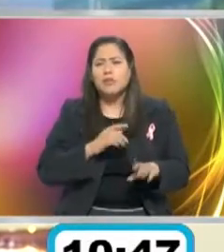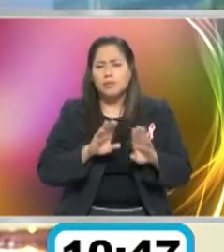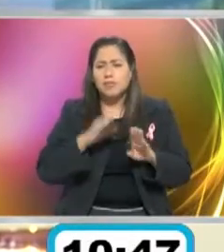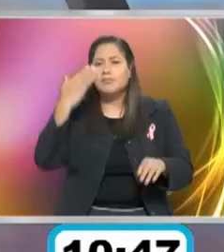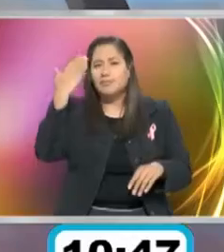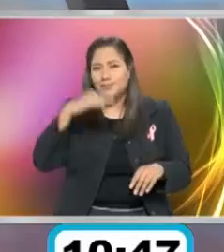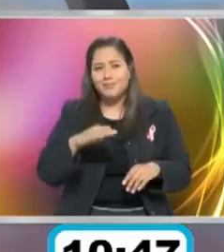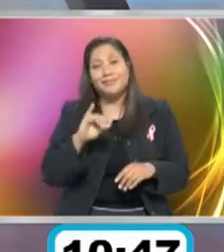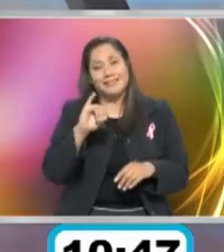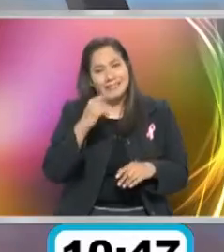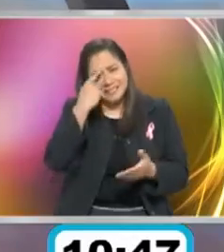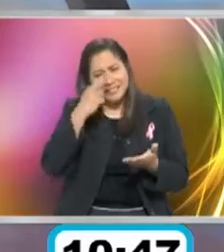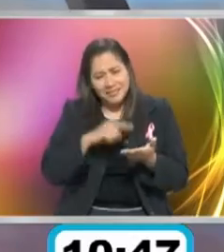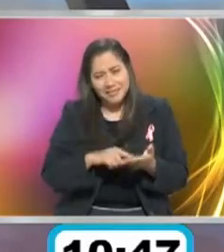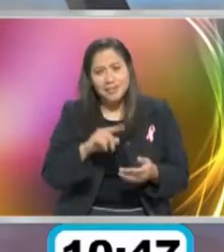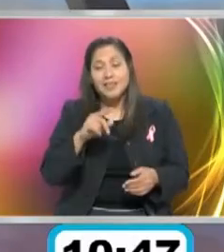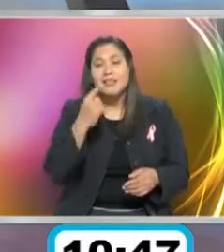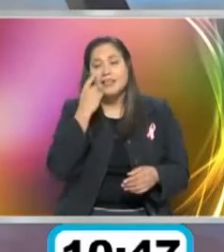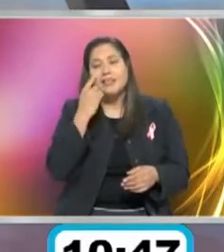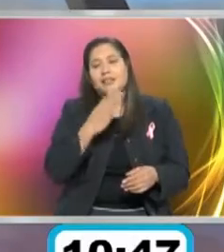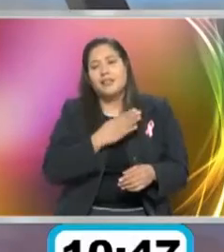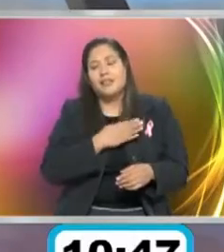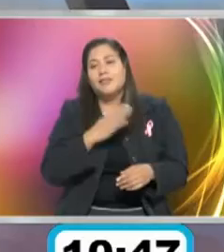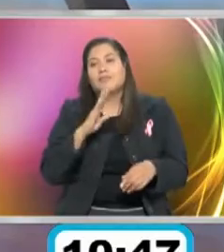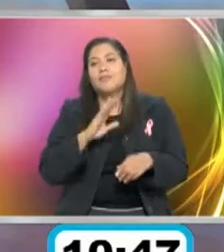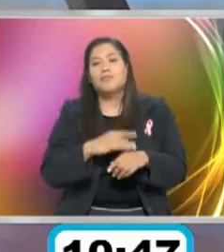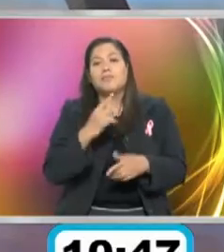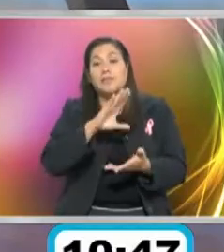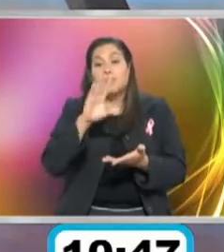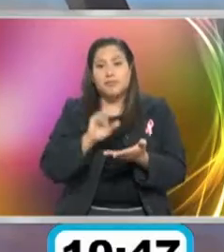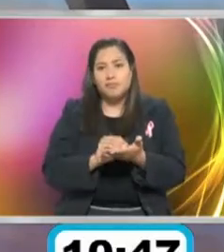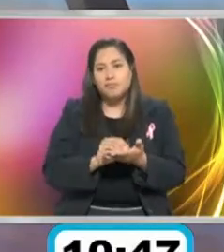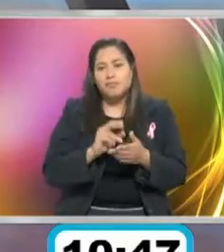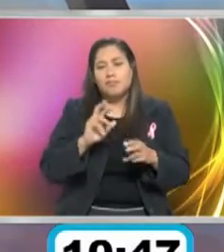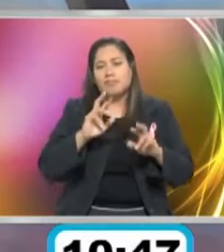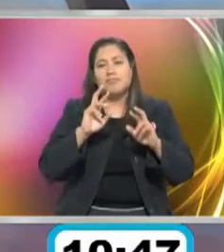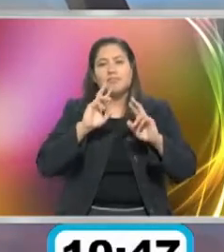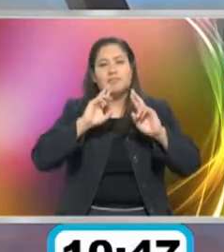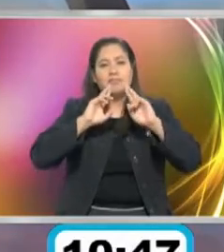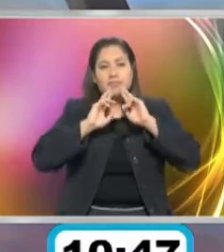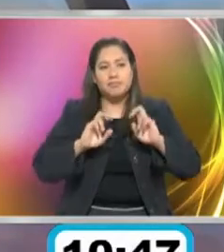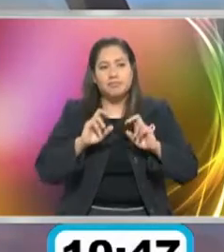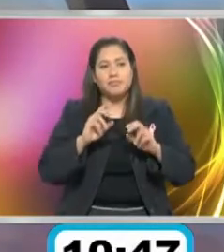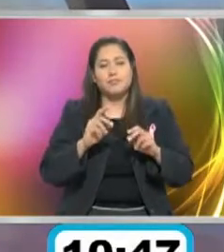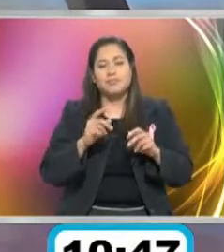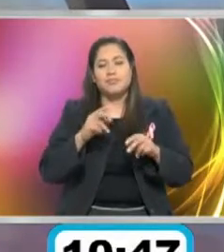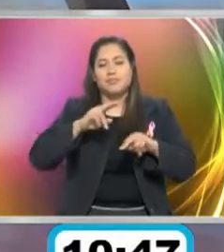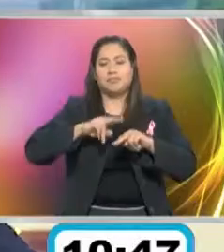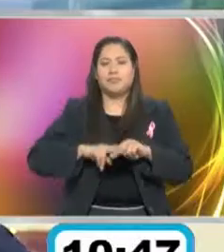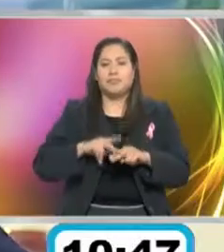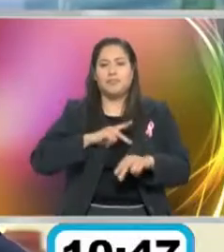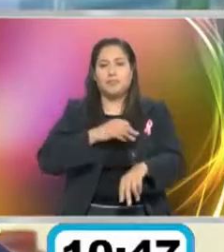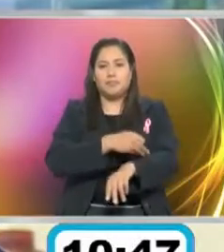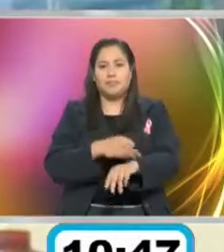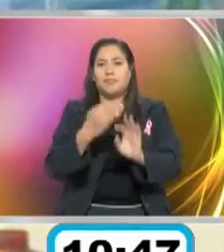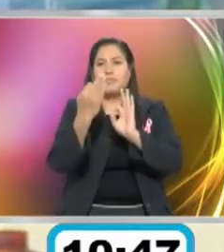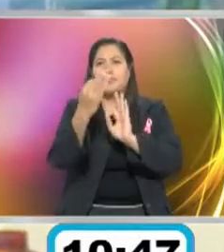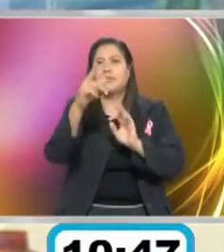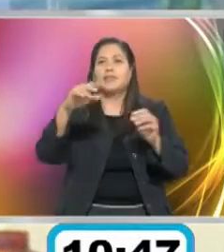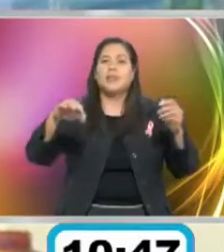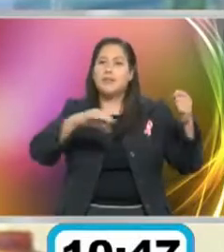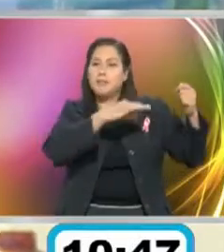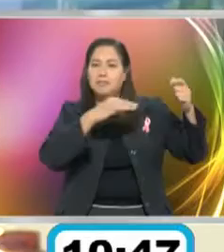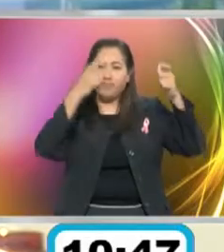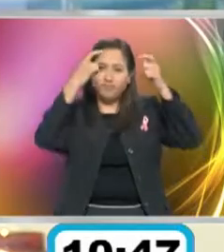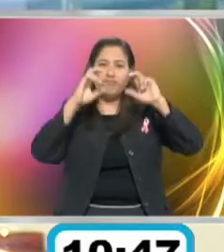creo que sí. Pues bueno, fue en una boda charra que, bueno, nos toca sentarnos a mi familia enfrente de los